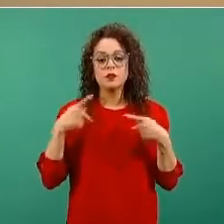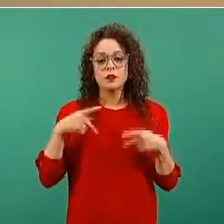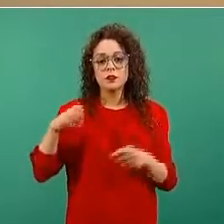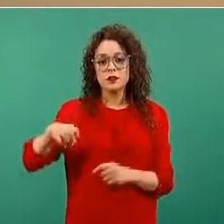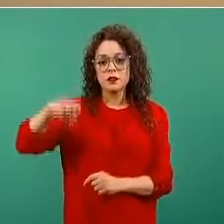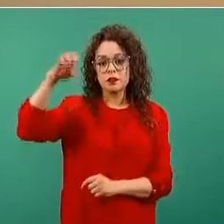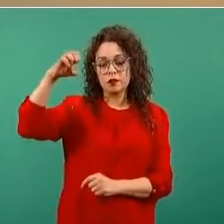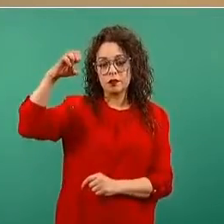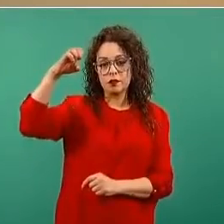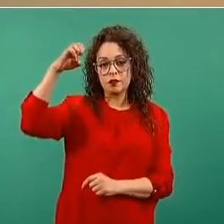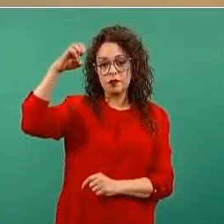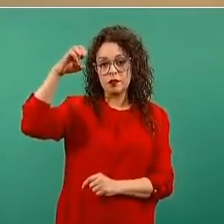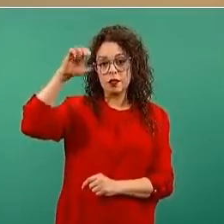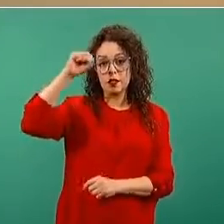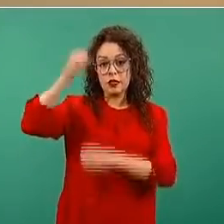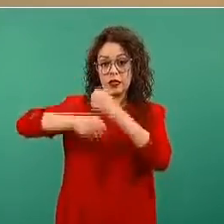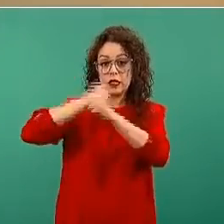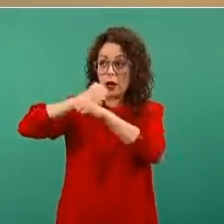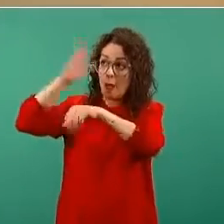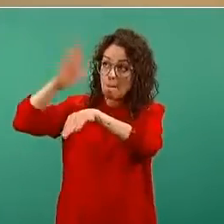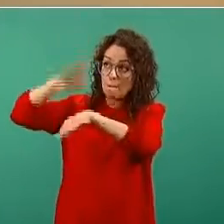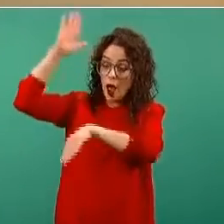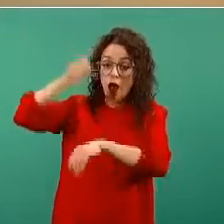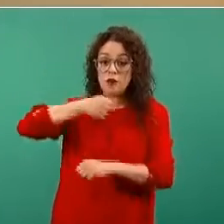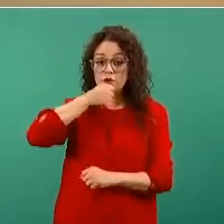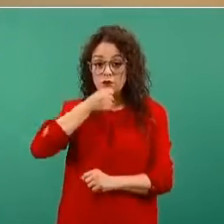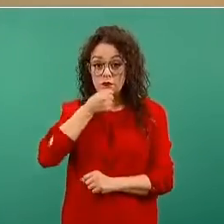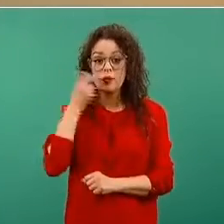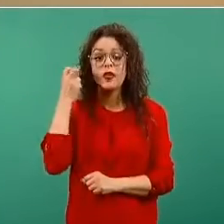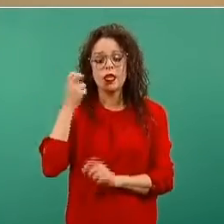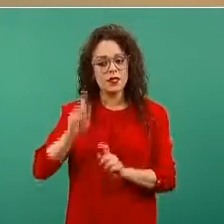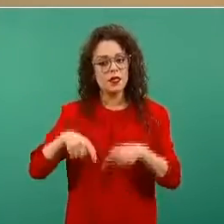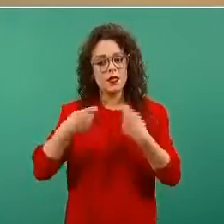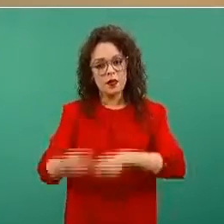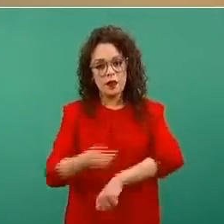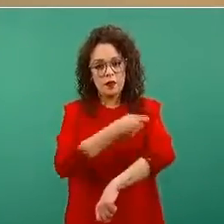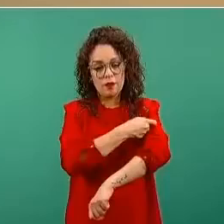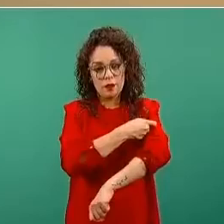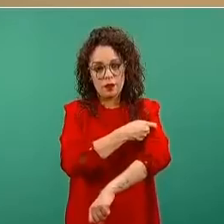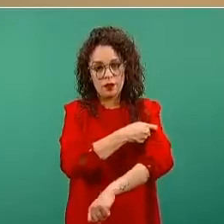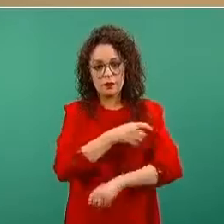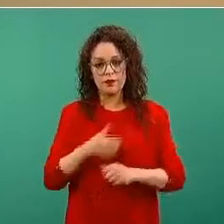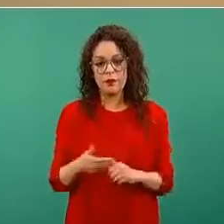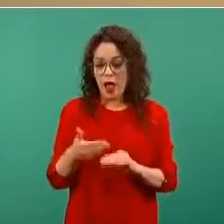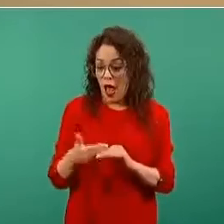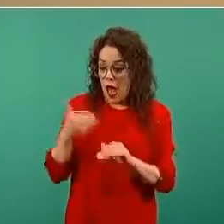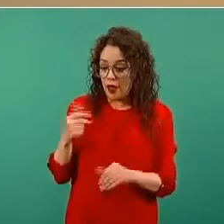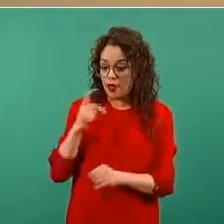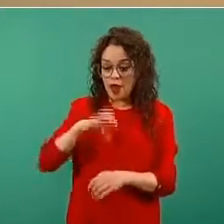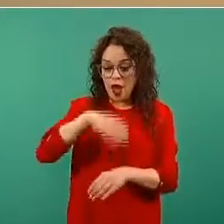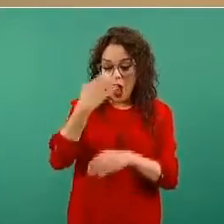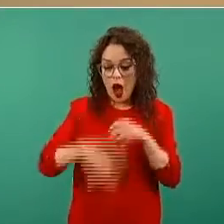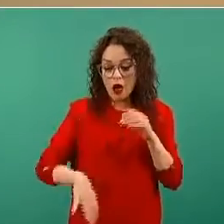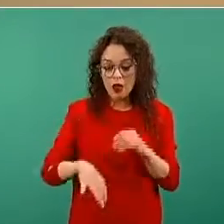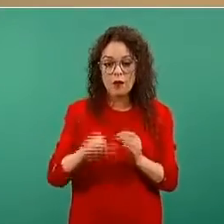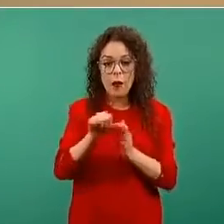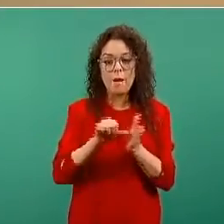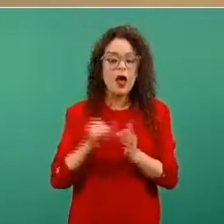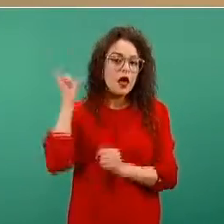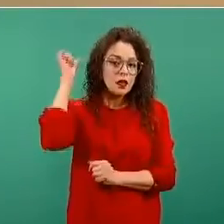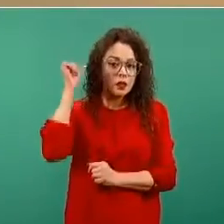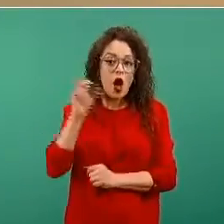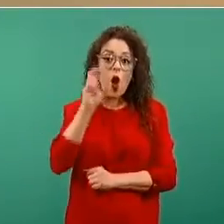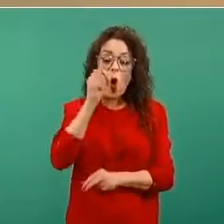mayores de 60 años, 60 y más años de edad, antes de terminar abril o hasta el 30 de abril.